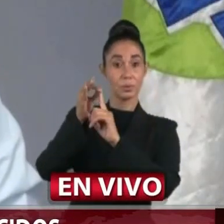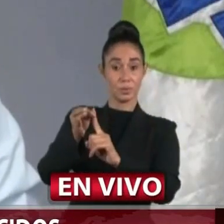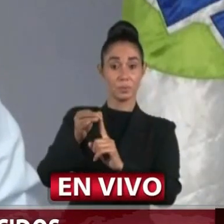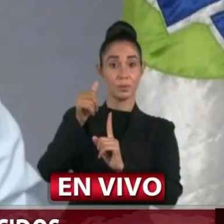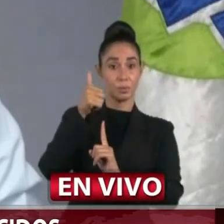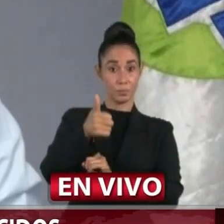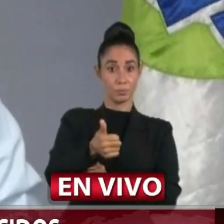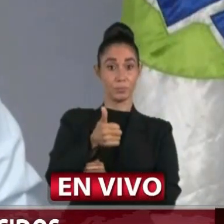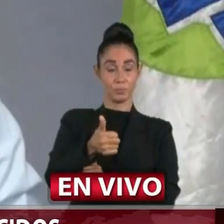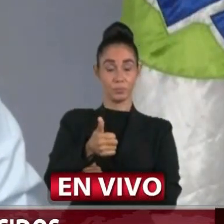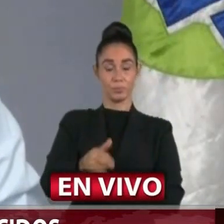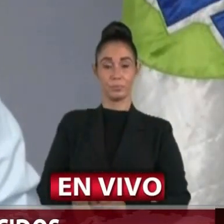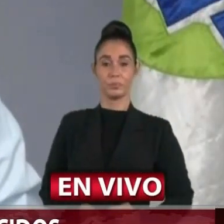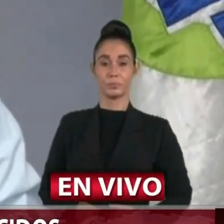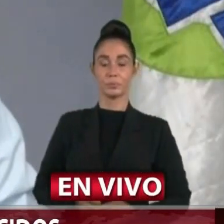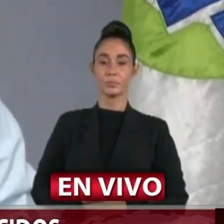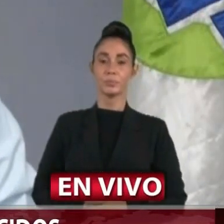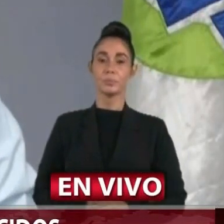adecuada.